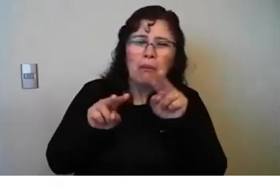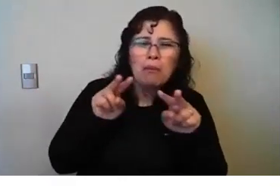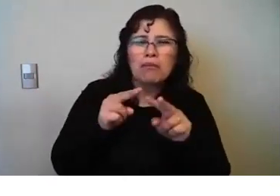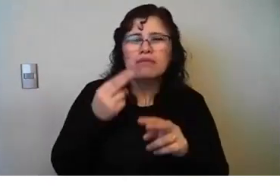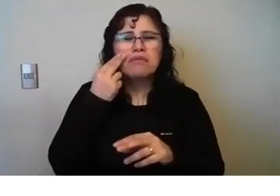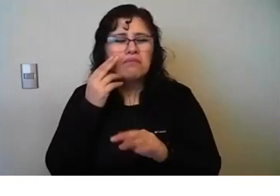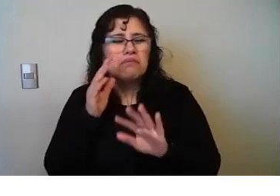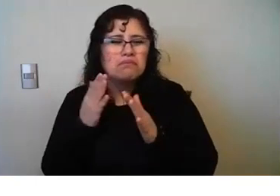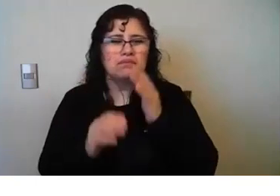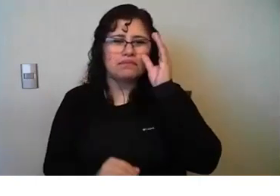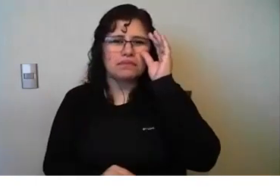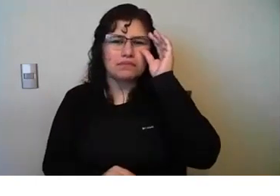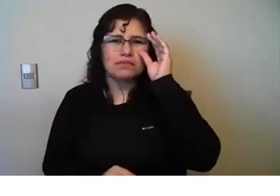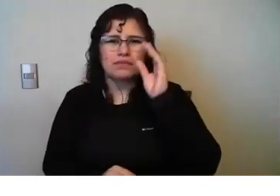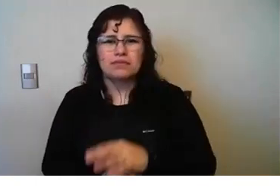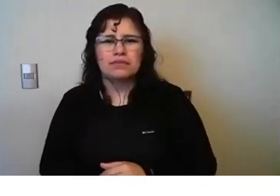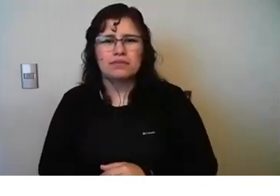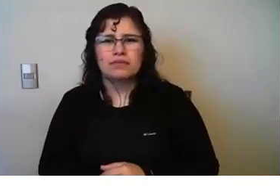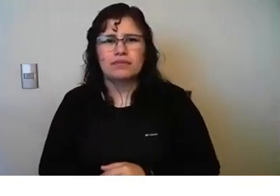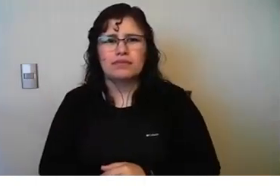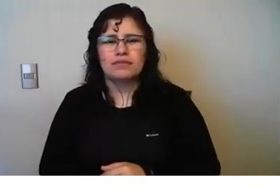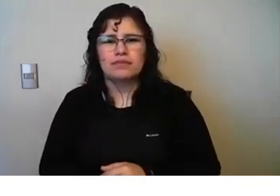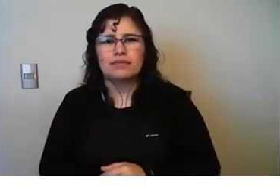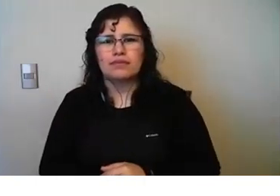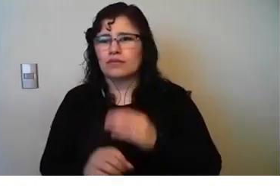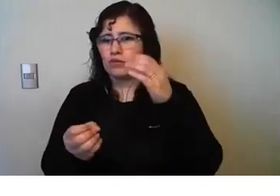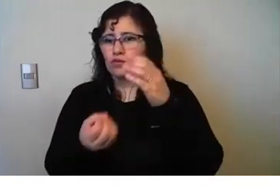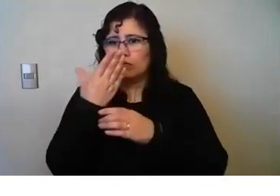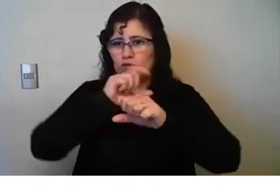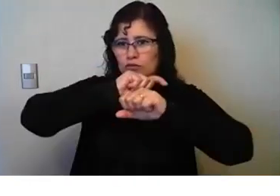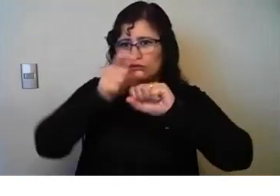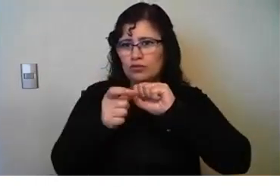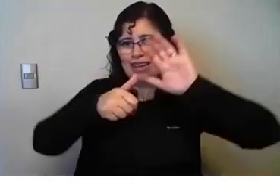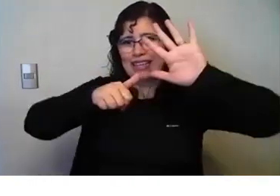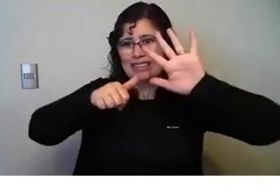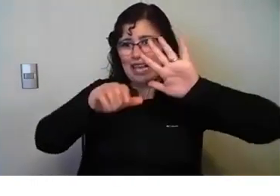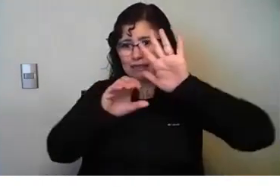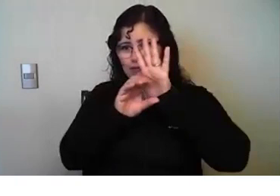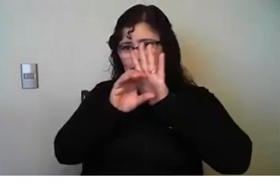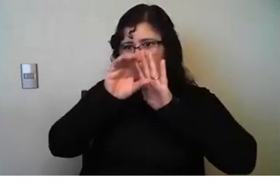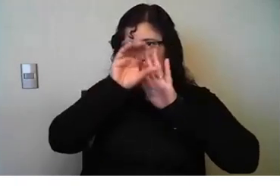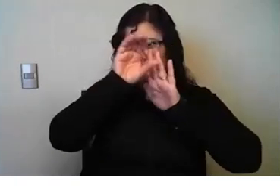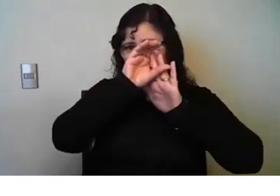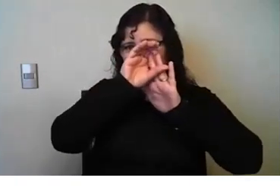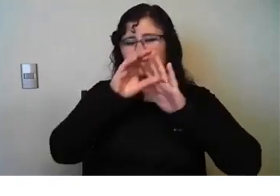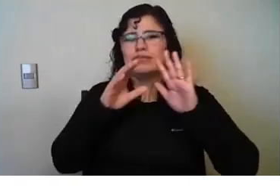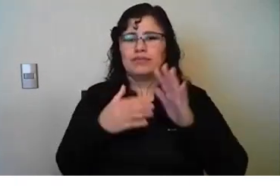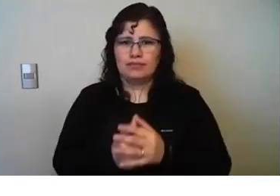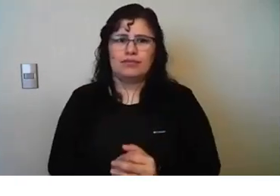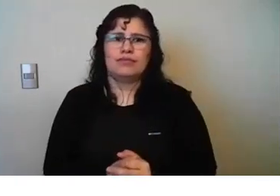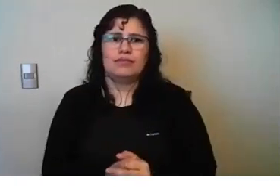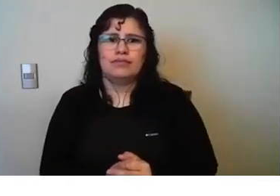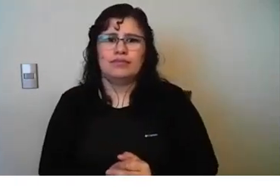referencia, ¿sí? Neocórtex, 6 capas, neocórtex.